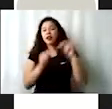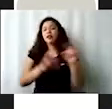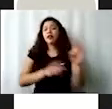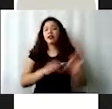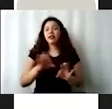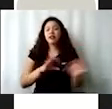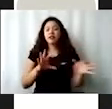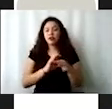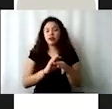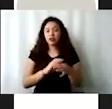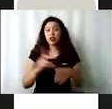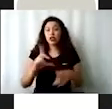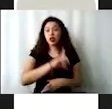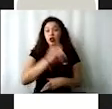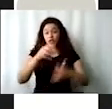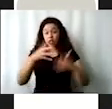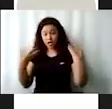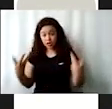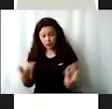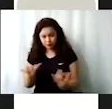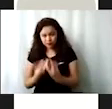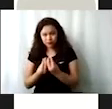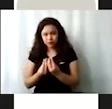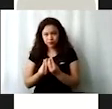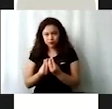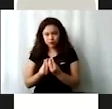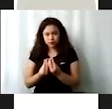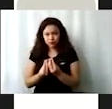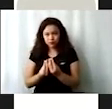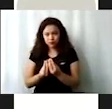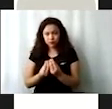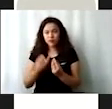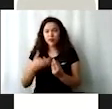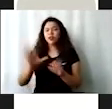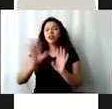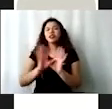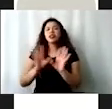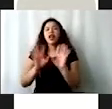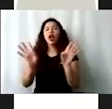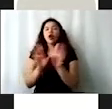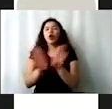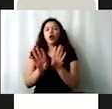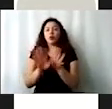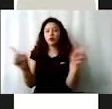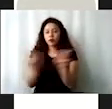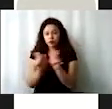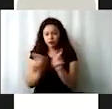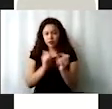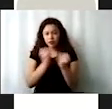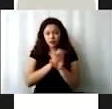la integración tiene que ver con esa síntesis de toda la información recopilada de